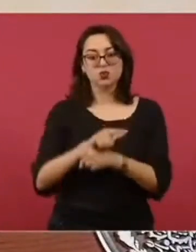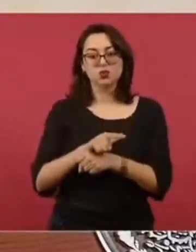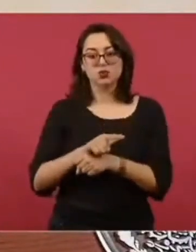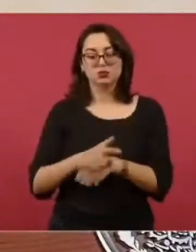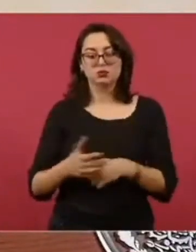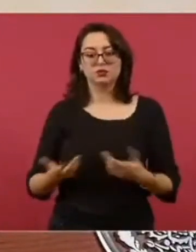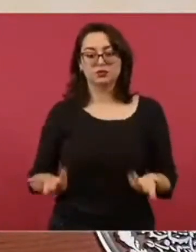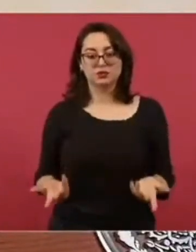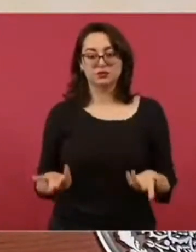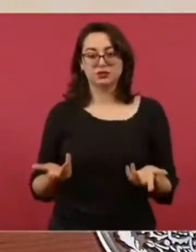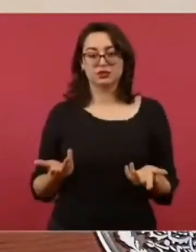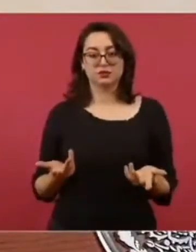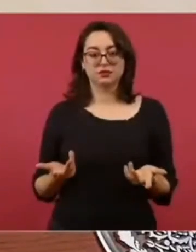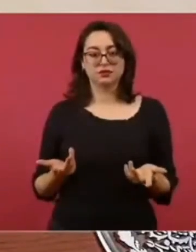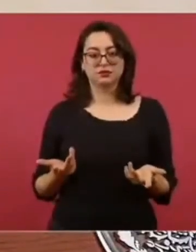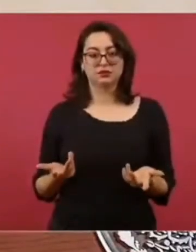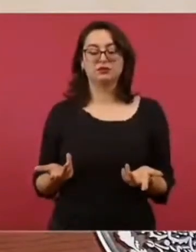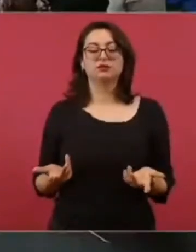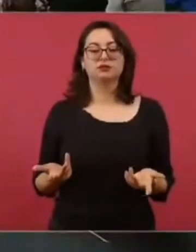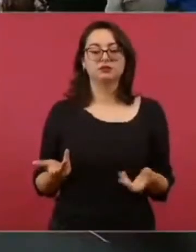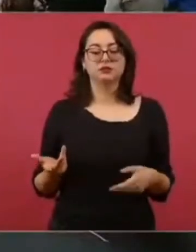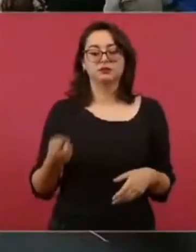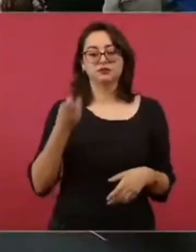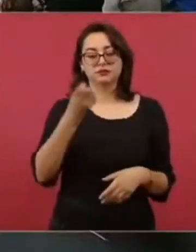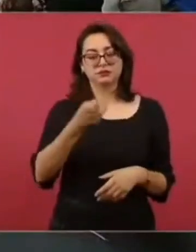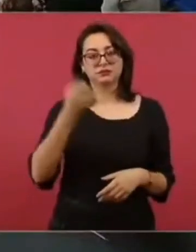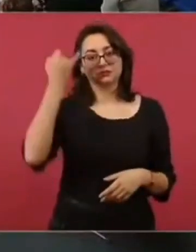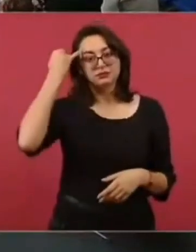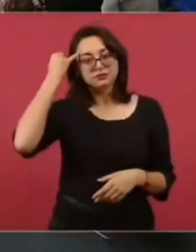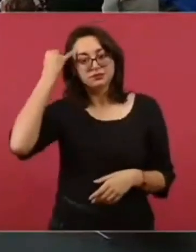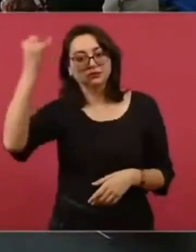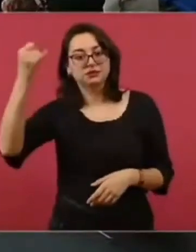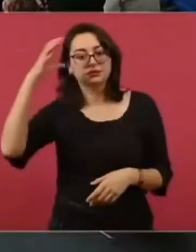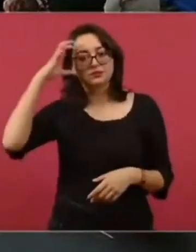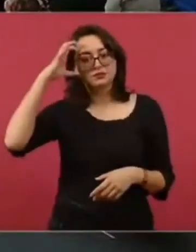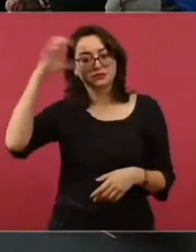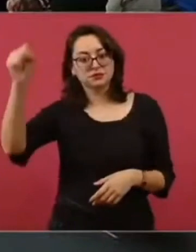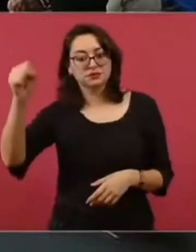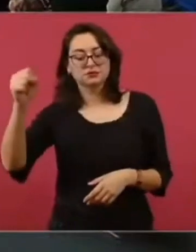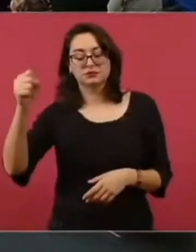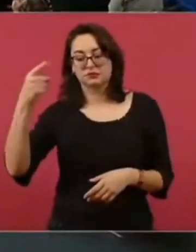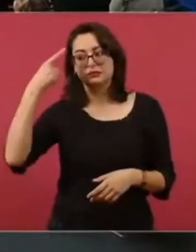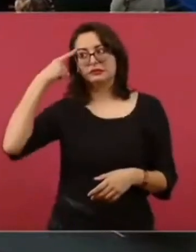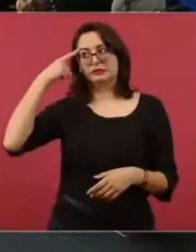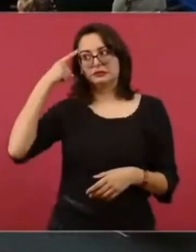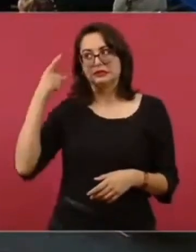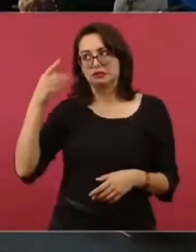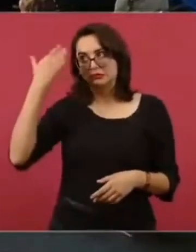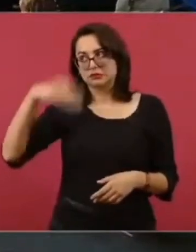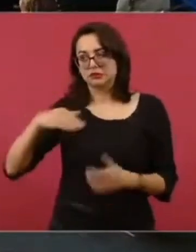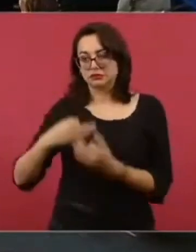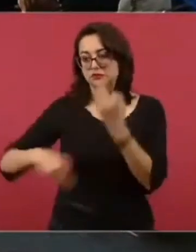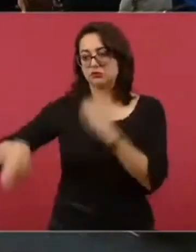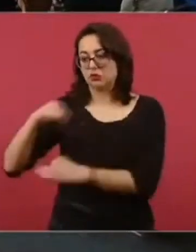Sí existe esa concepción, ¿no? Que todo cuesta, ¿no? Pero